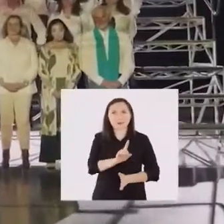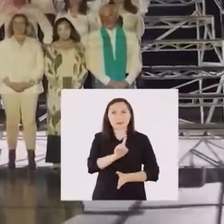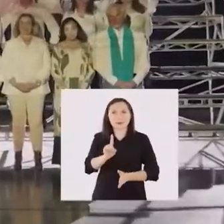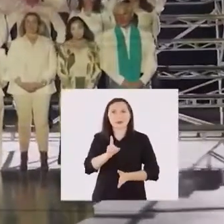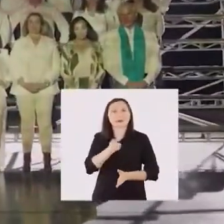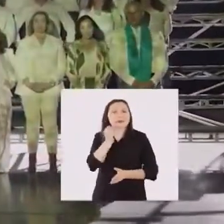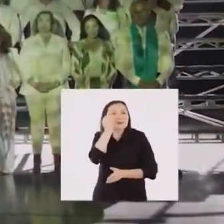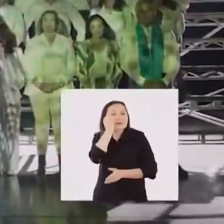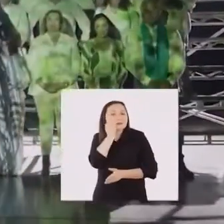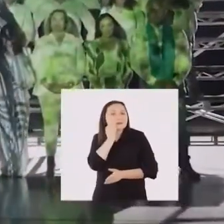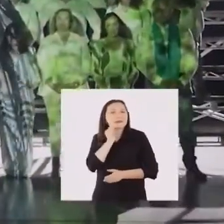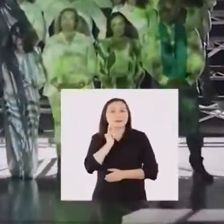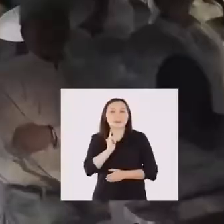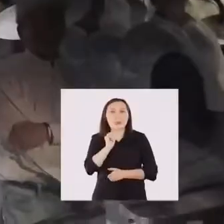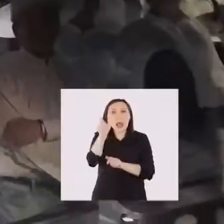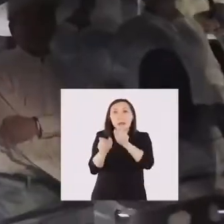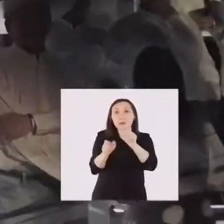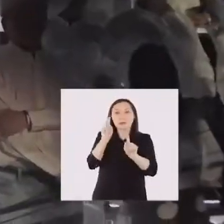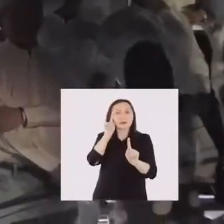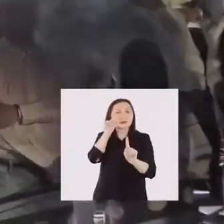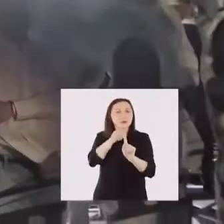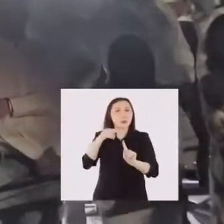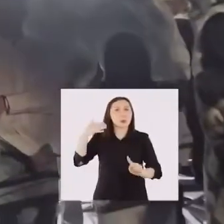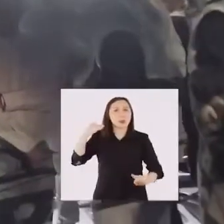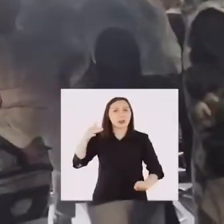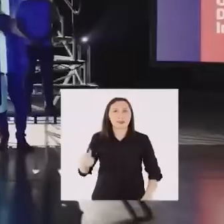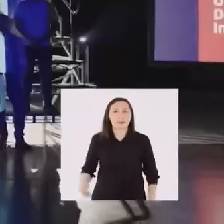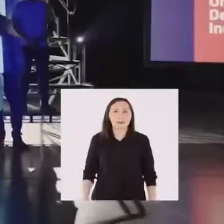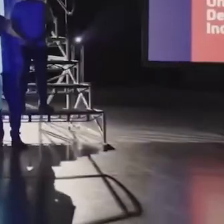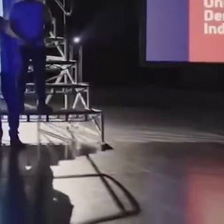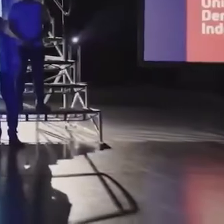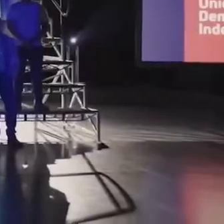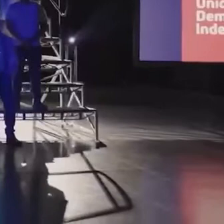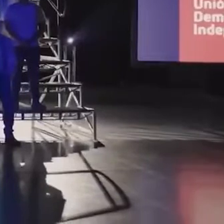refundarlo, a Chile lo queremos. Y las personas son el centro.